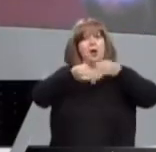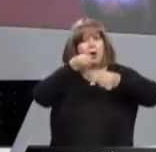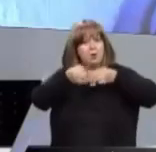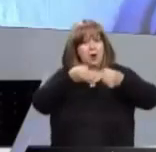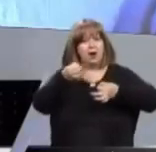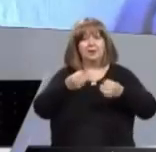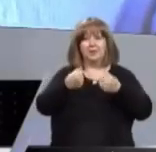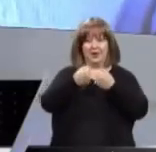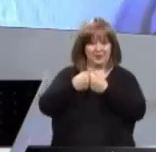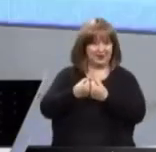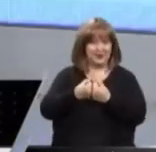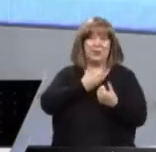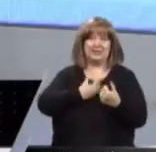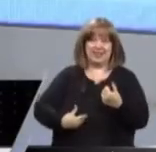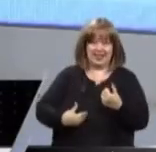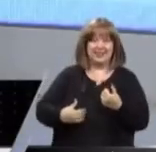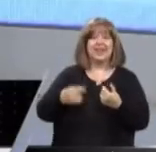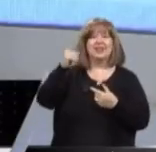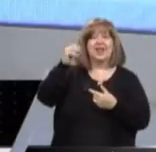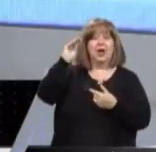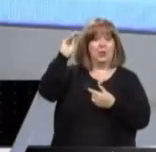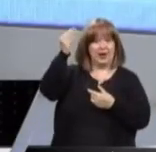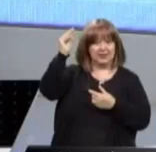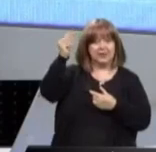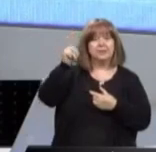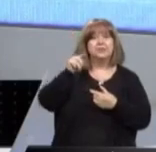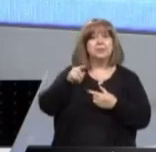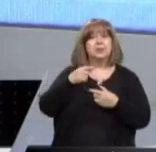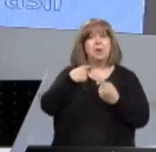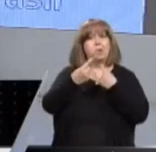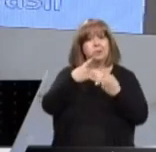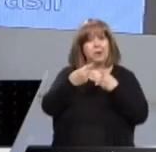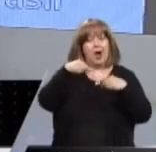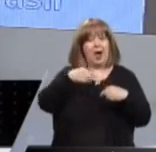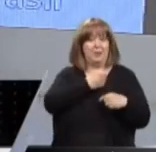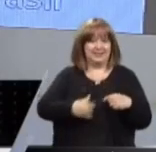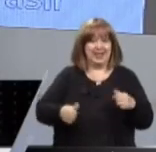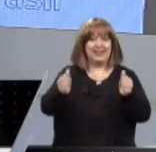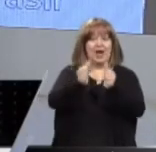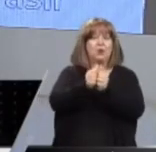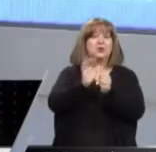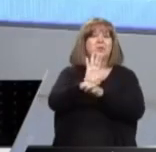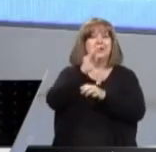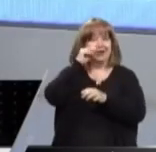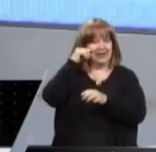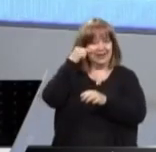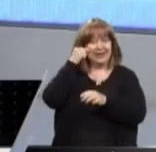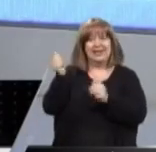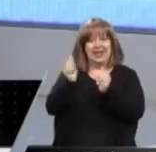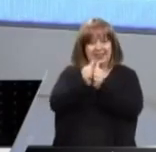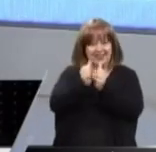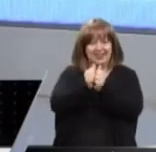como Argentina, en la visita del presidente Lula da Silva, y hoy en conferencia de prensa con el presidente Alberto Fernández, que ya también escribieron